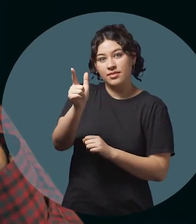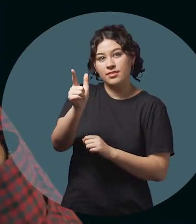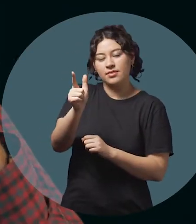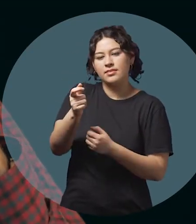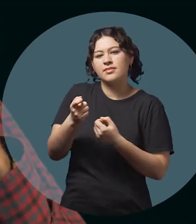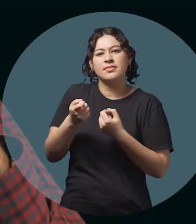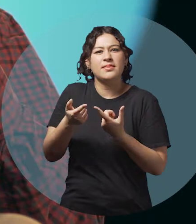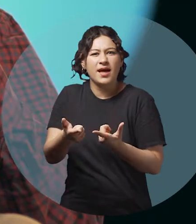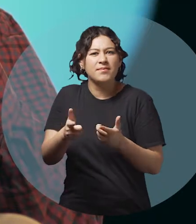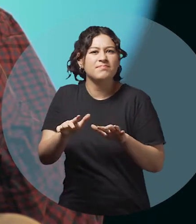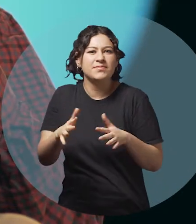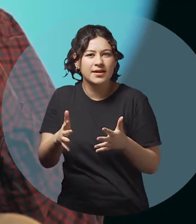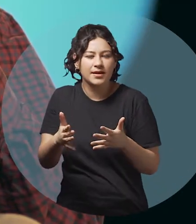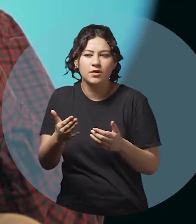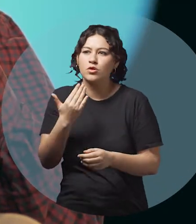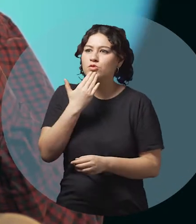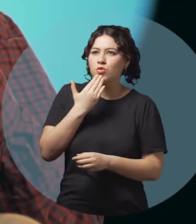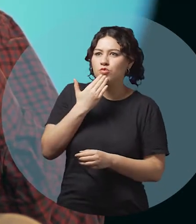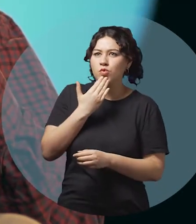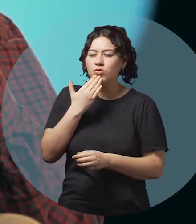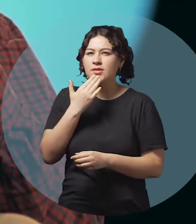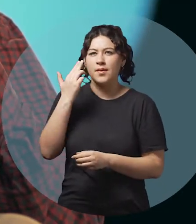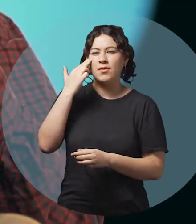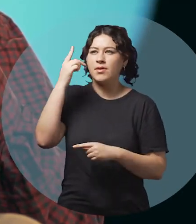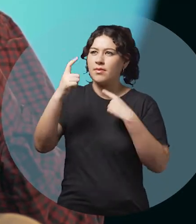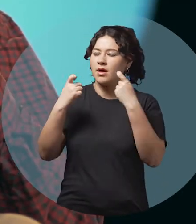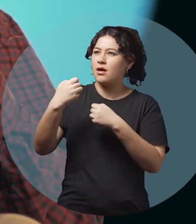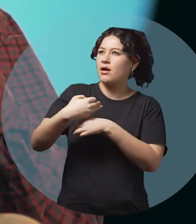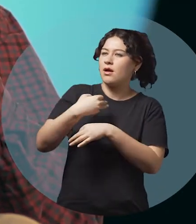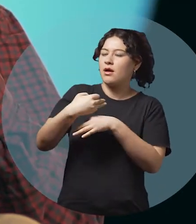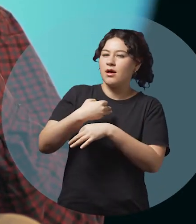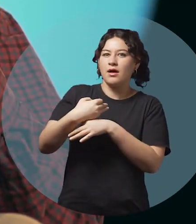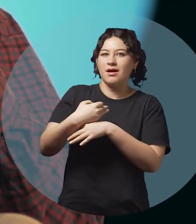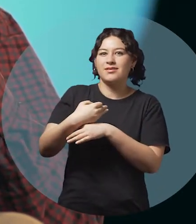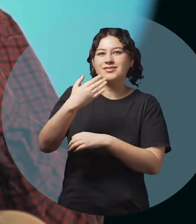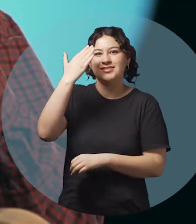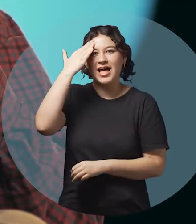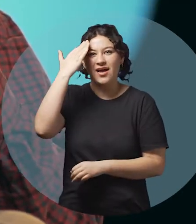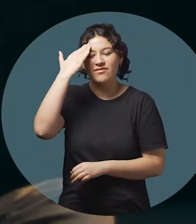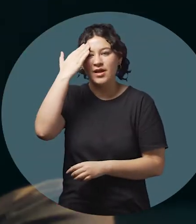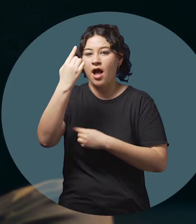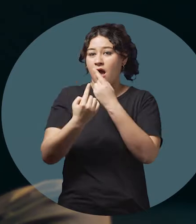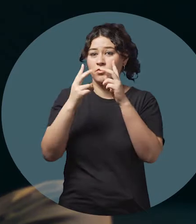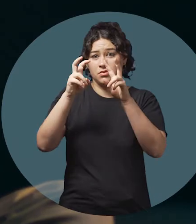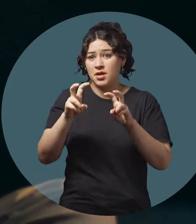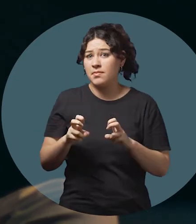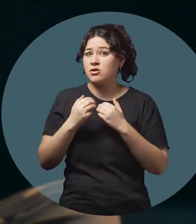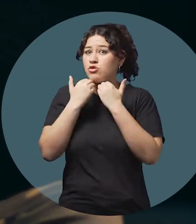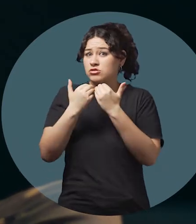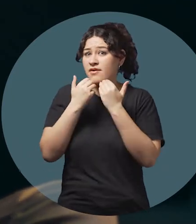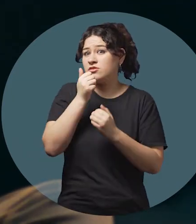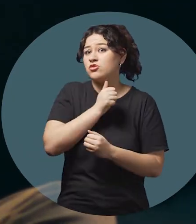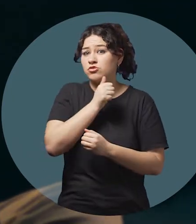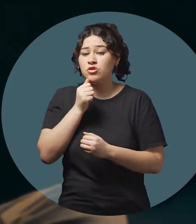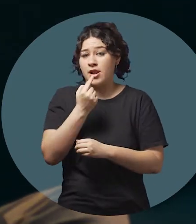de generar dudas o problemas en el que escucha y saber que hay cosas que no se saben y que